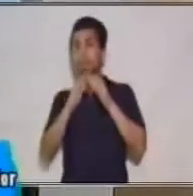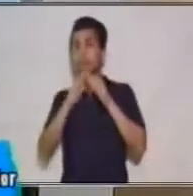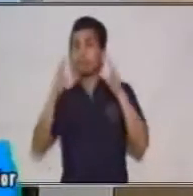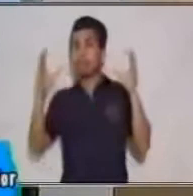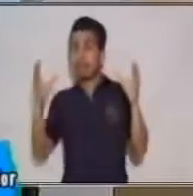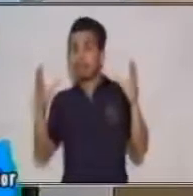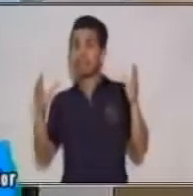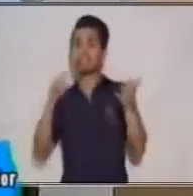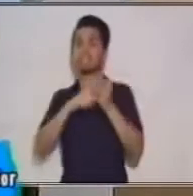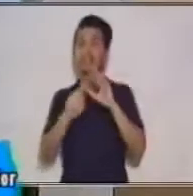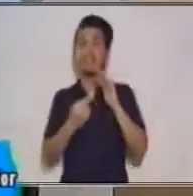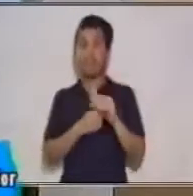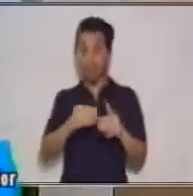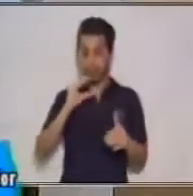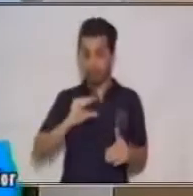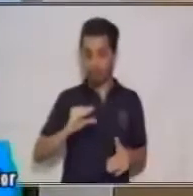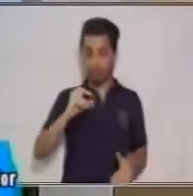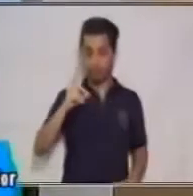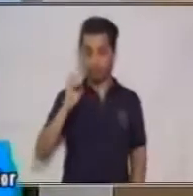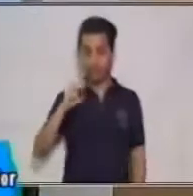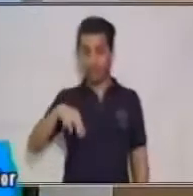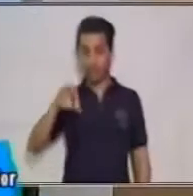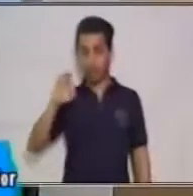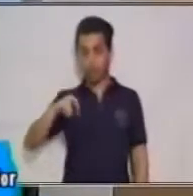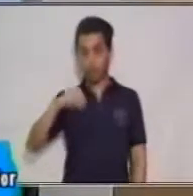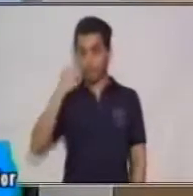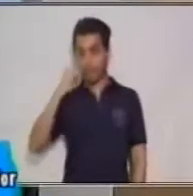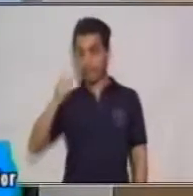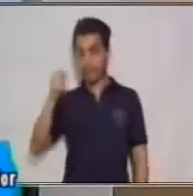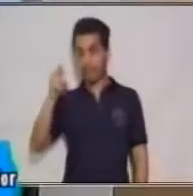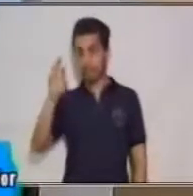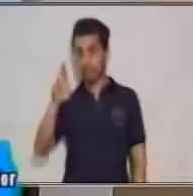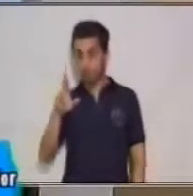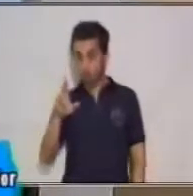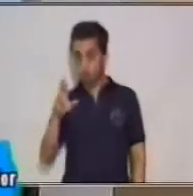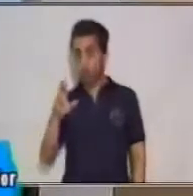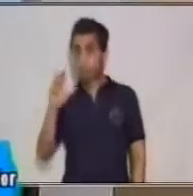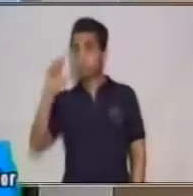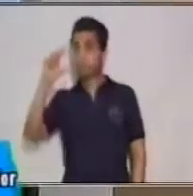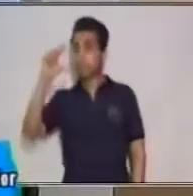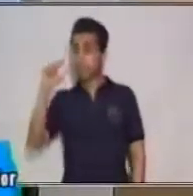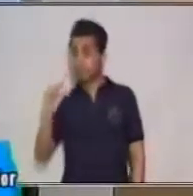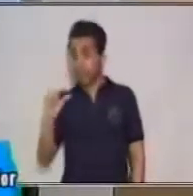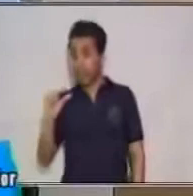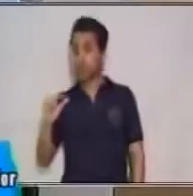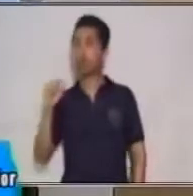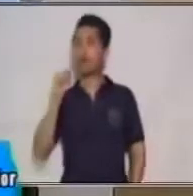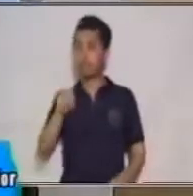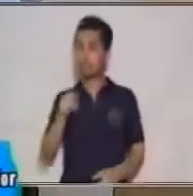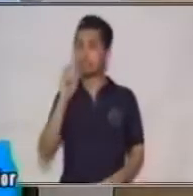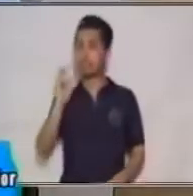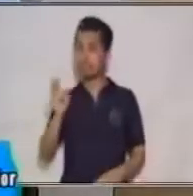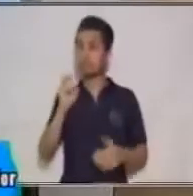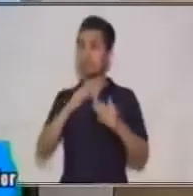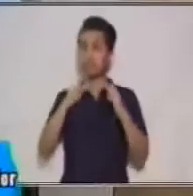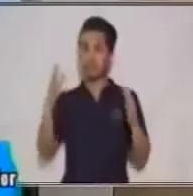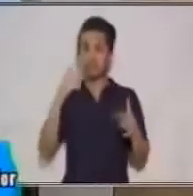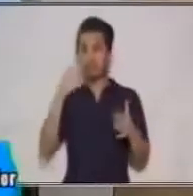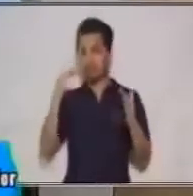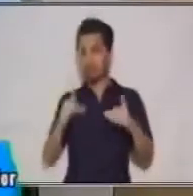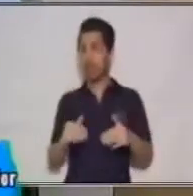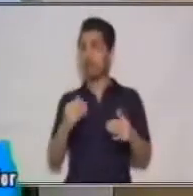es más grande. Veamos, aquí está dividido en 1, 2, 3, 4, 5, 6, 7, 8, en